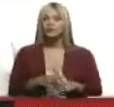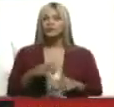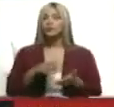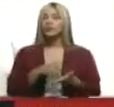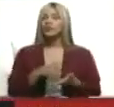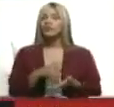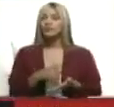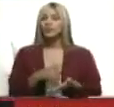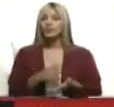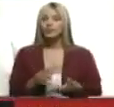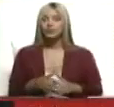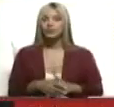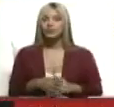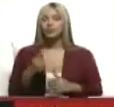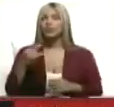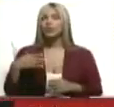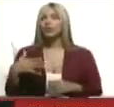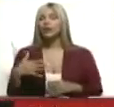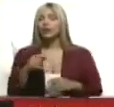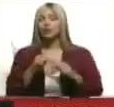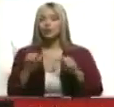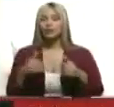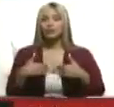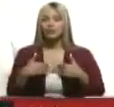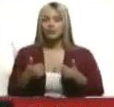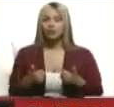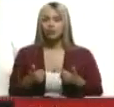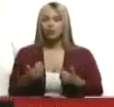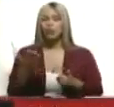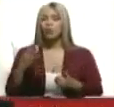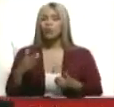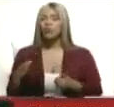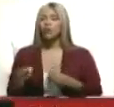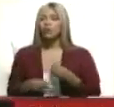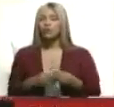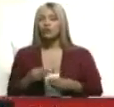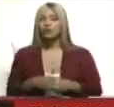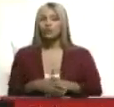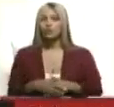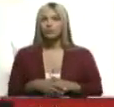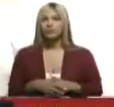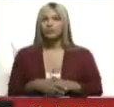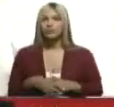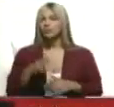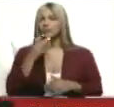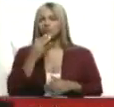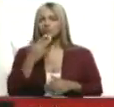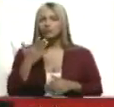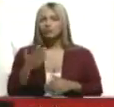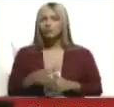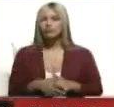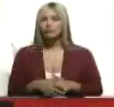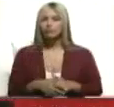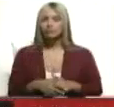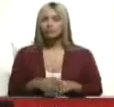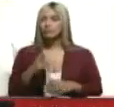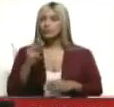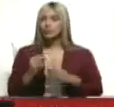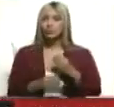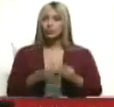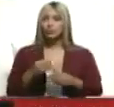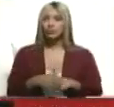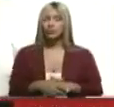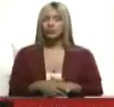debilidad, las carencias del sistema de salud, las muertes que se produjeron por ejemplo, las operaciones que no se hicieron, y por lo